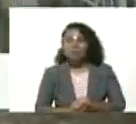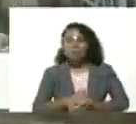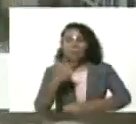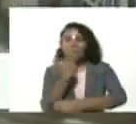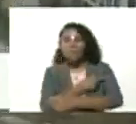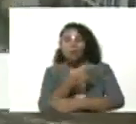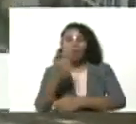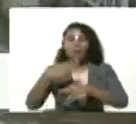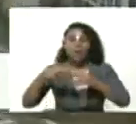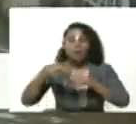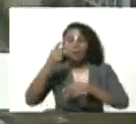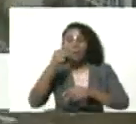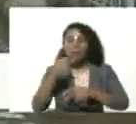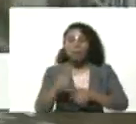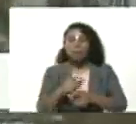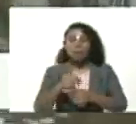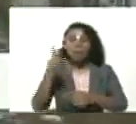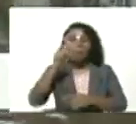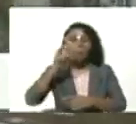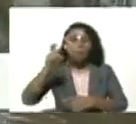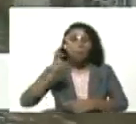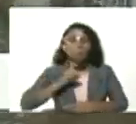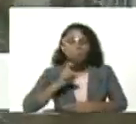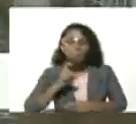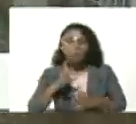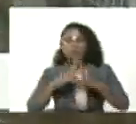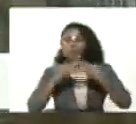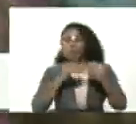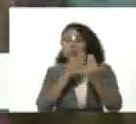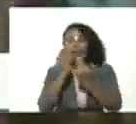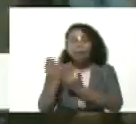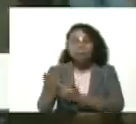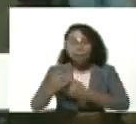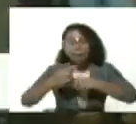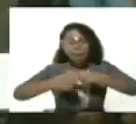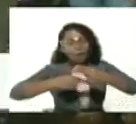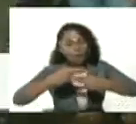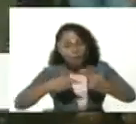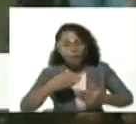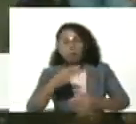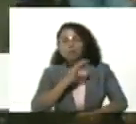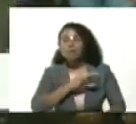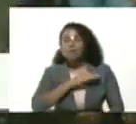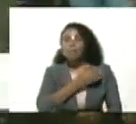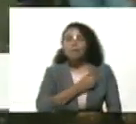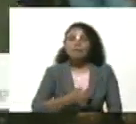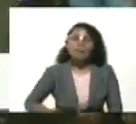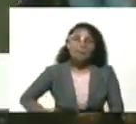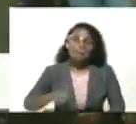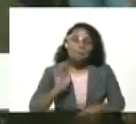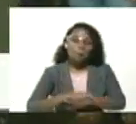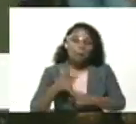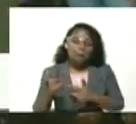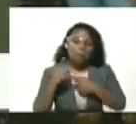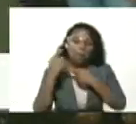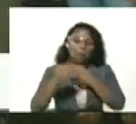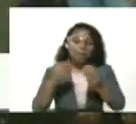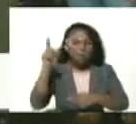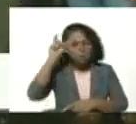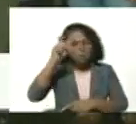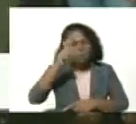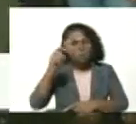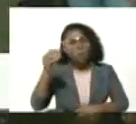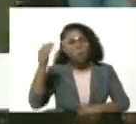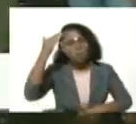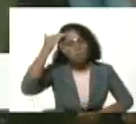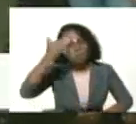desparasitación para los niños, nutrientes para las embarazadas. Todo esto en revolución, señor presidente, porque así nos enseñó nuestro